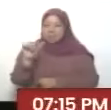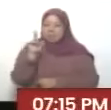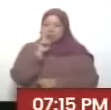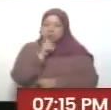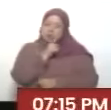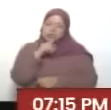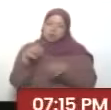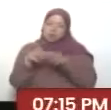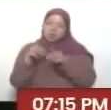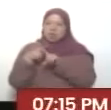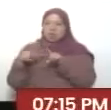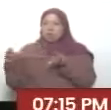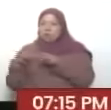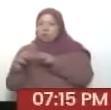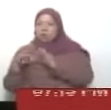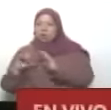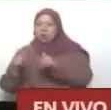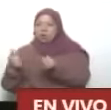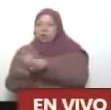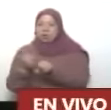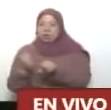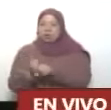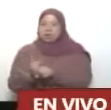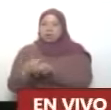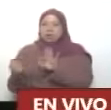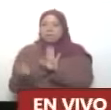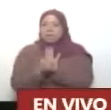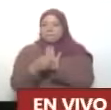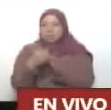Después fundamos otro grupo de rock que se llamaba Pacto de